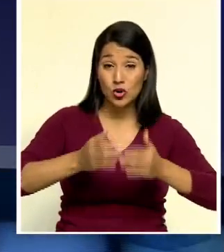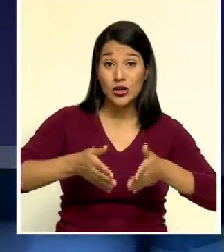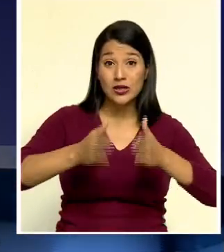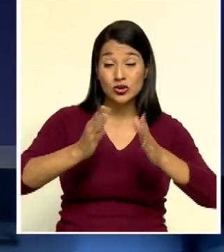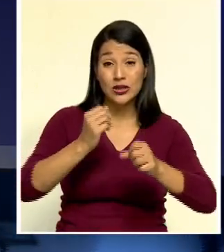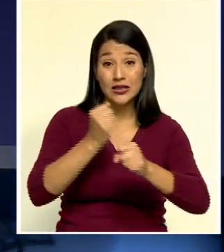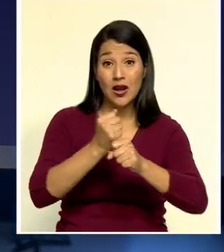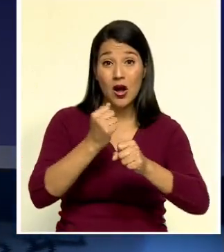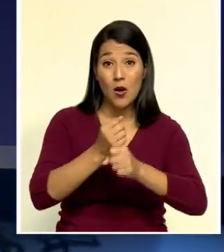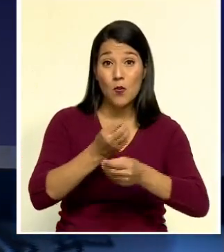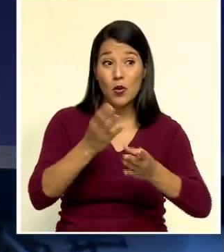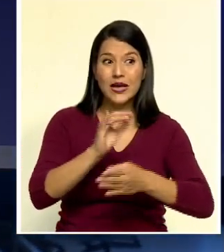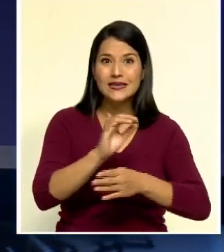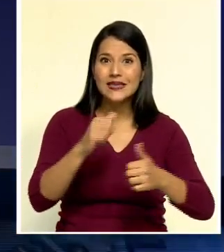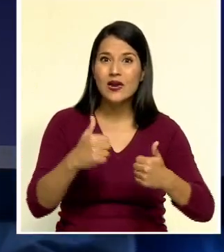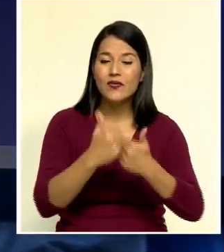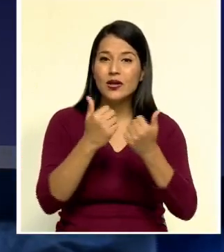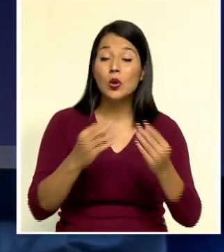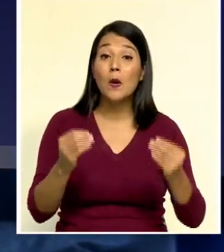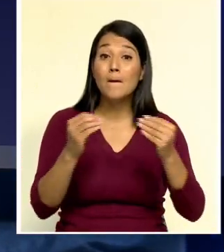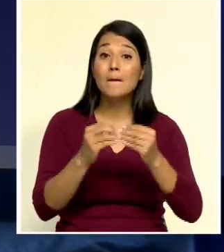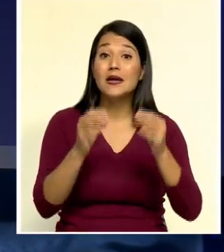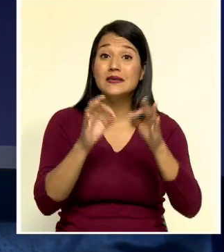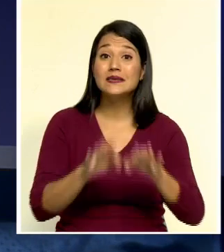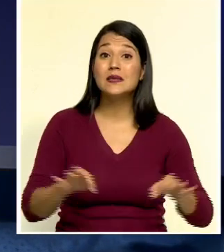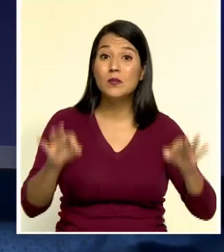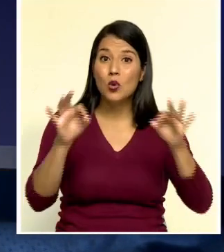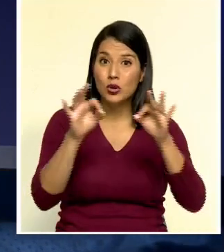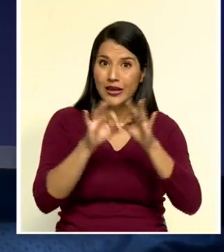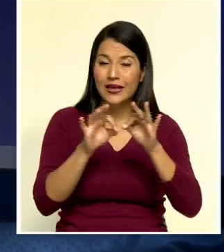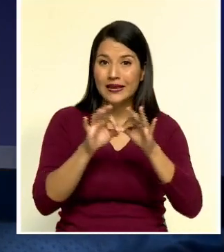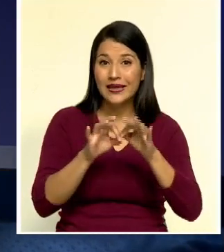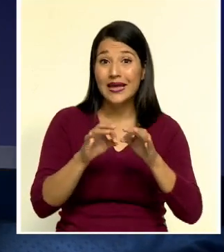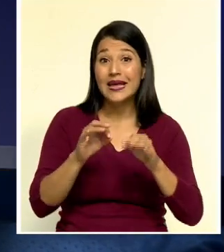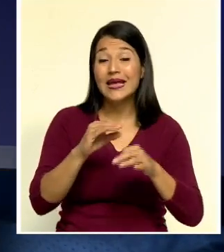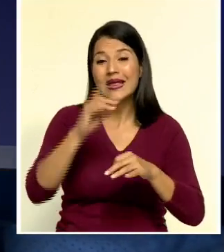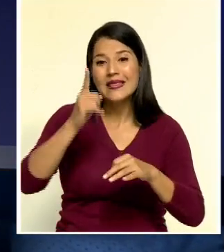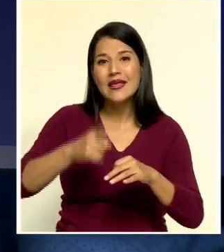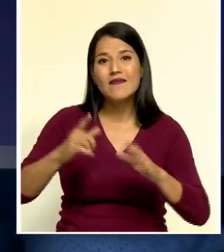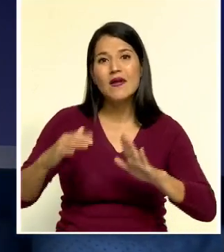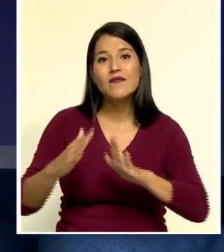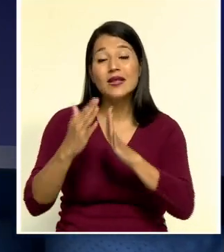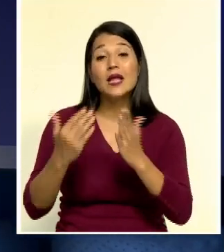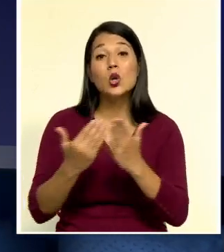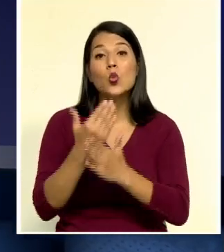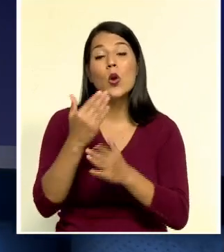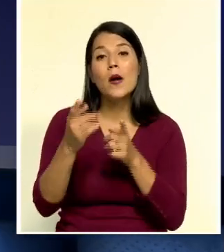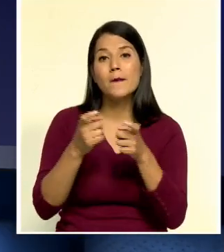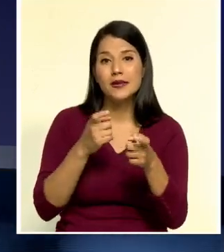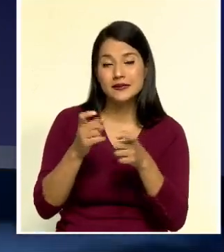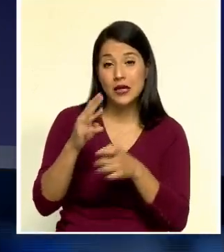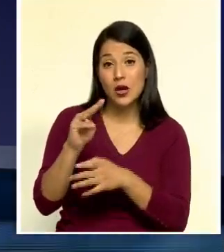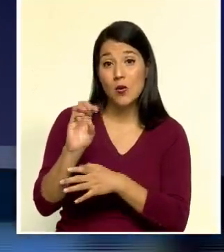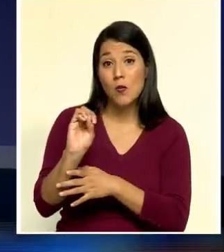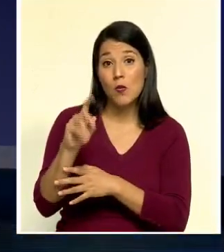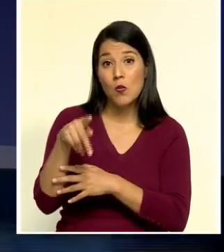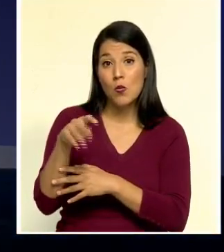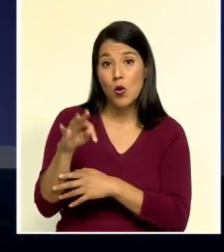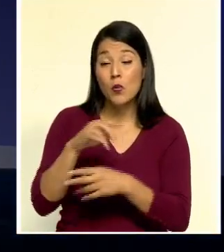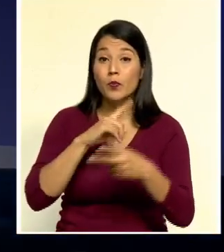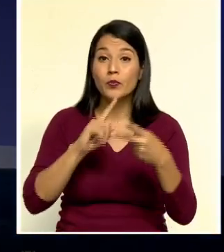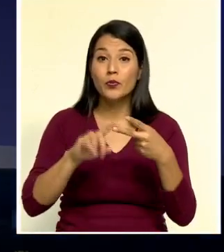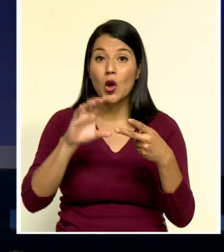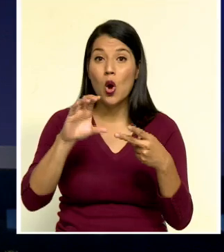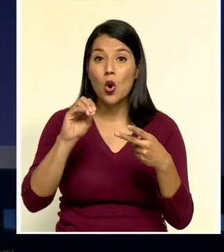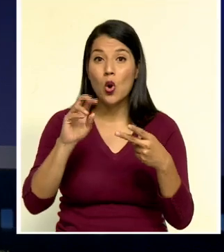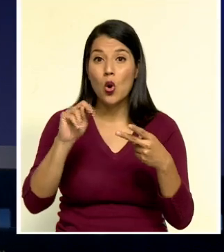obra pública será el reto más importante que deberá enfrentar la nueva administración del MOP y también del